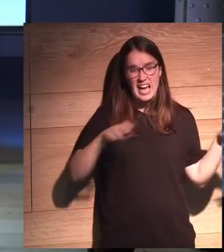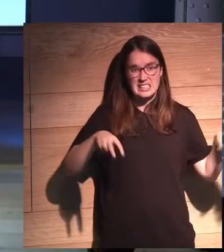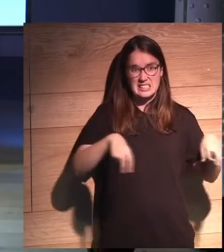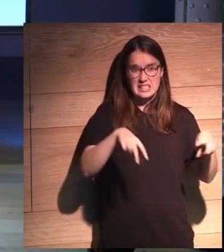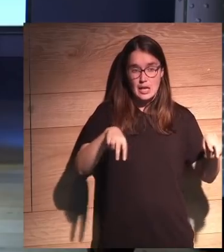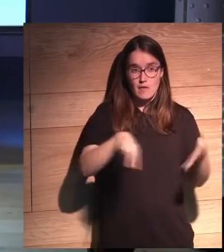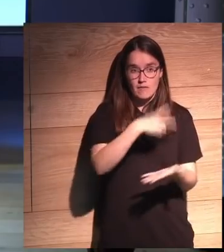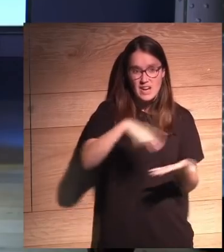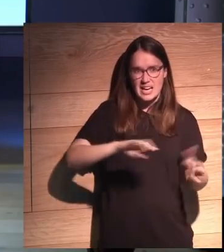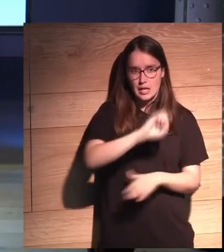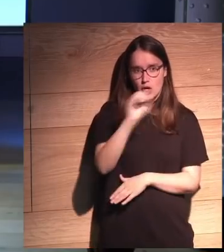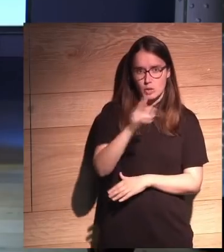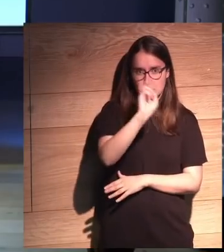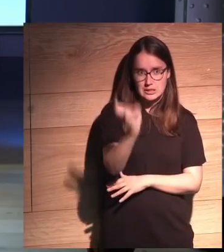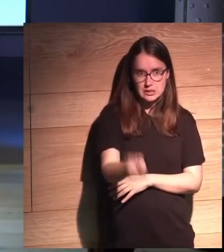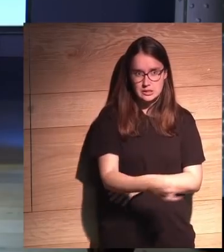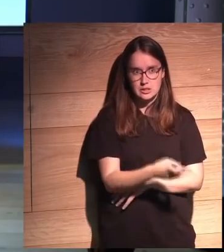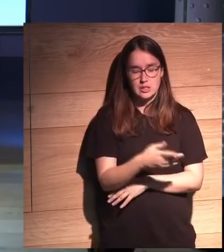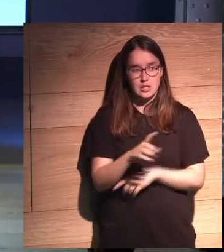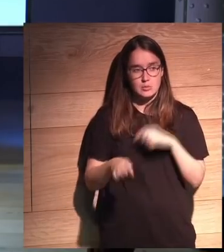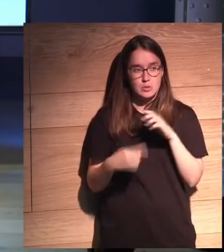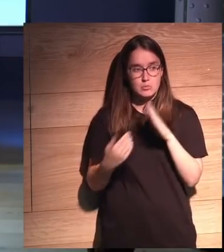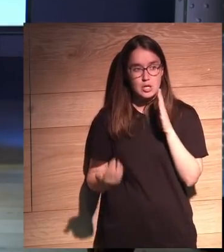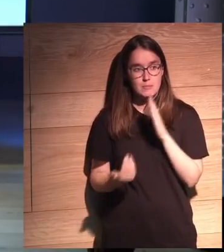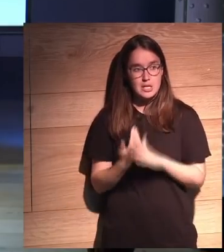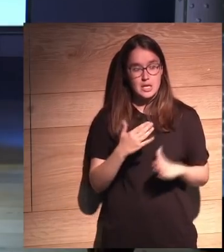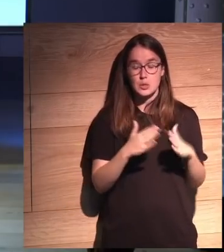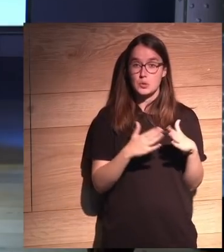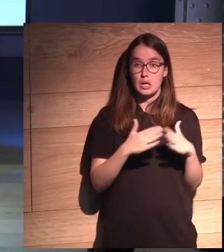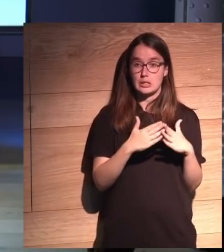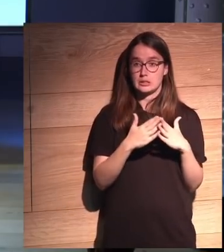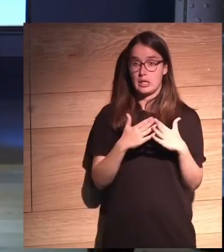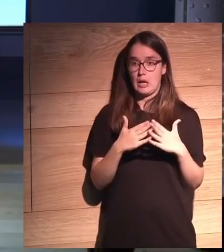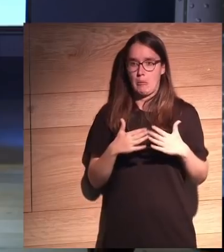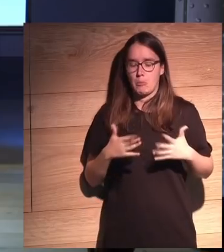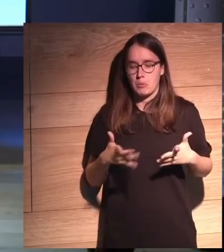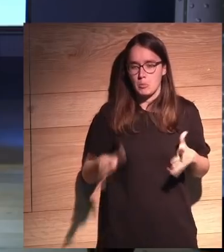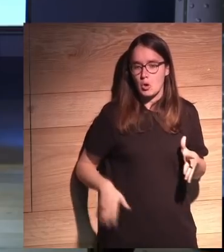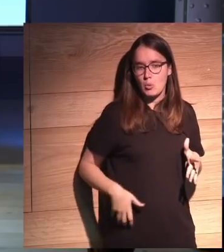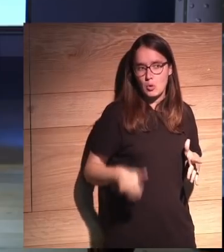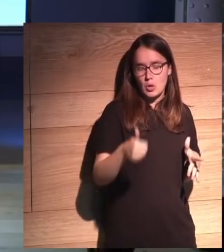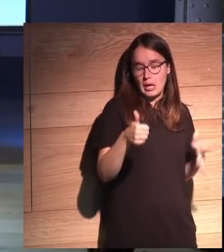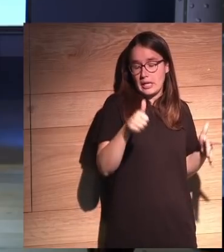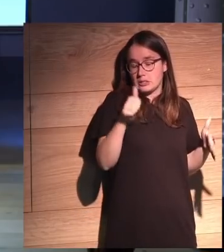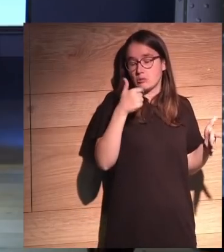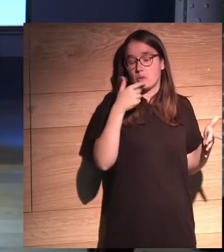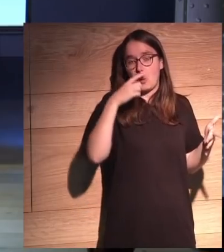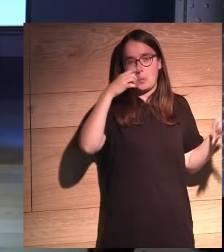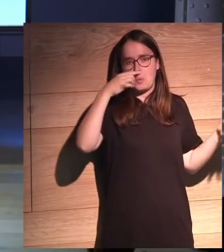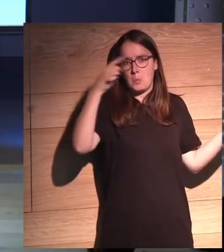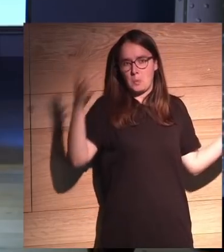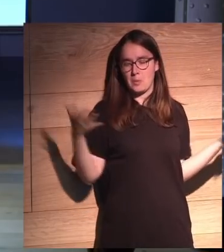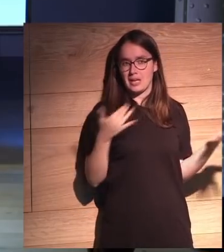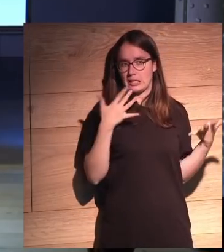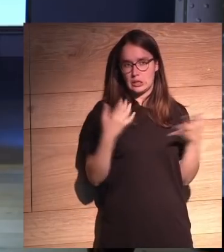clubs, etcétera, etcétera. Y luego por la mañana estaban en su casa como señores burgueses, que eran todos muy burgueses, además, casi todos